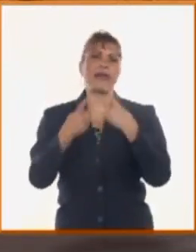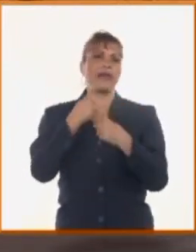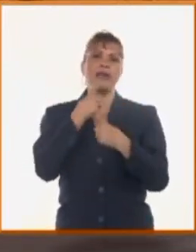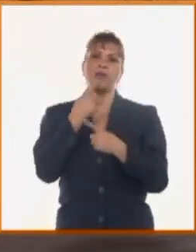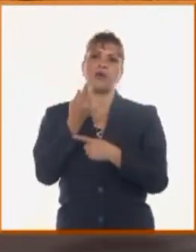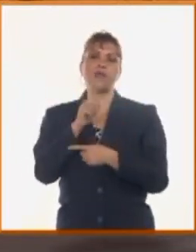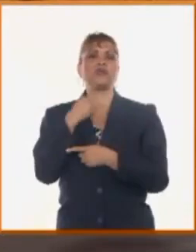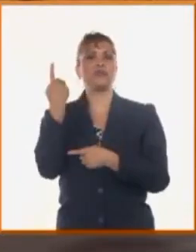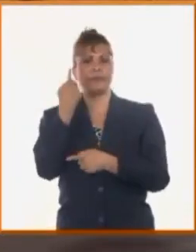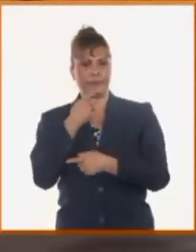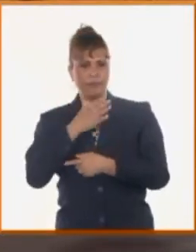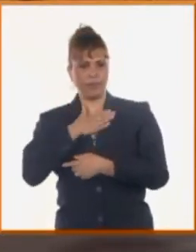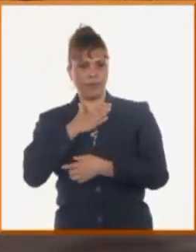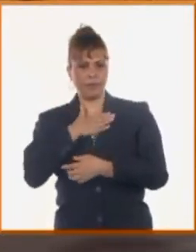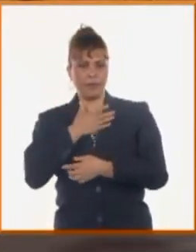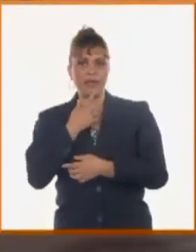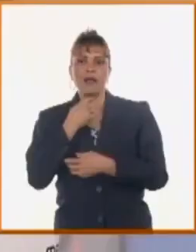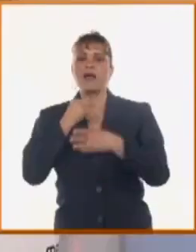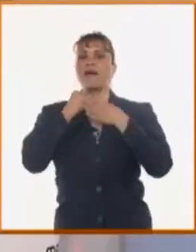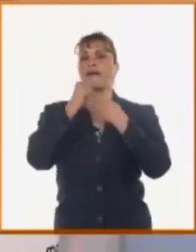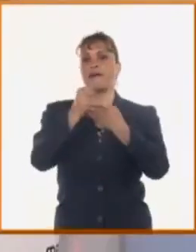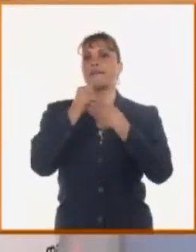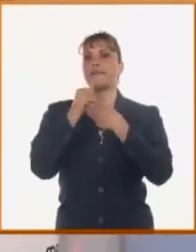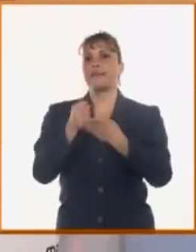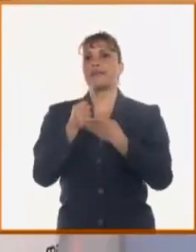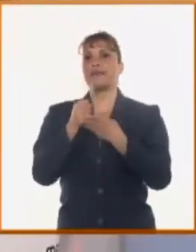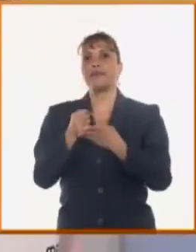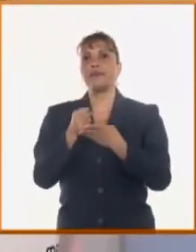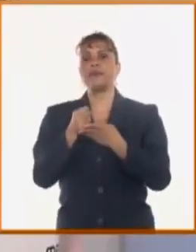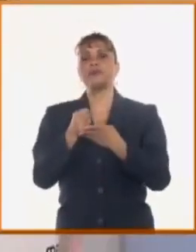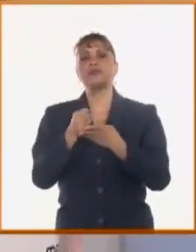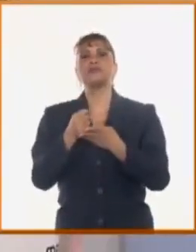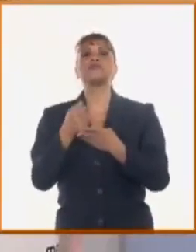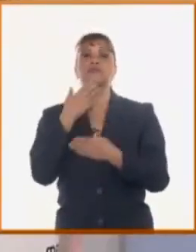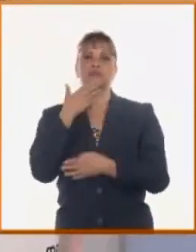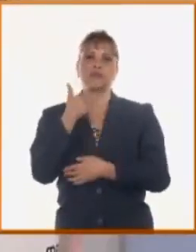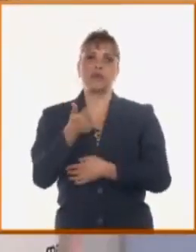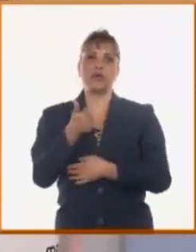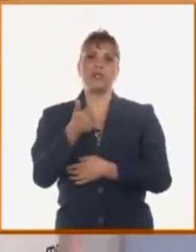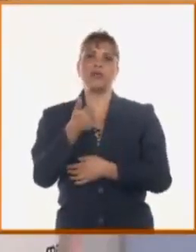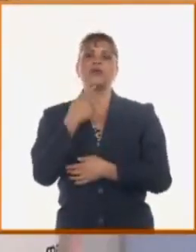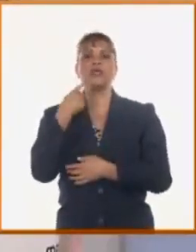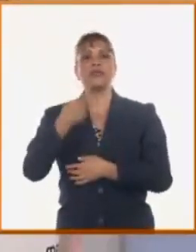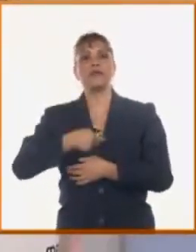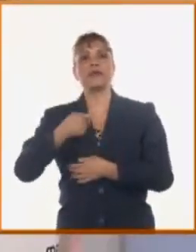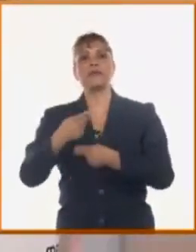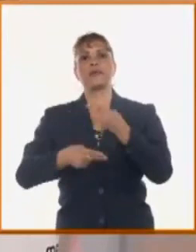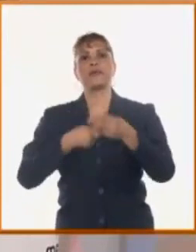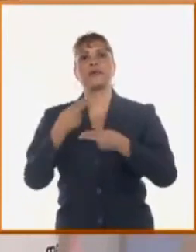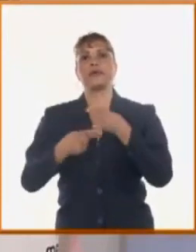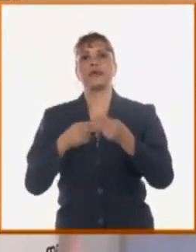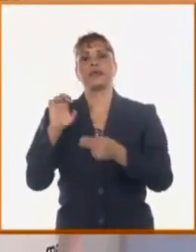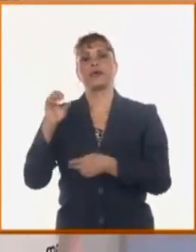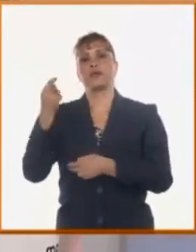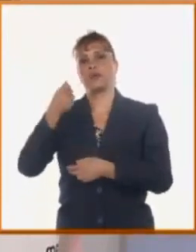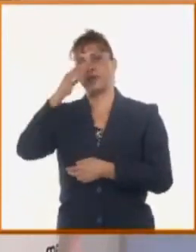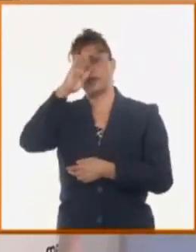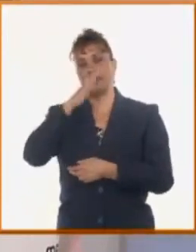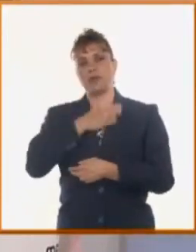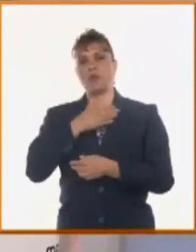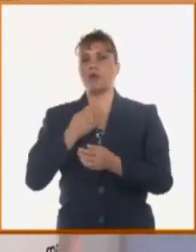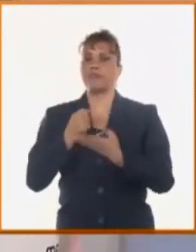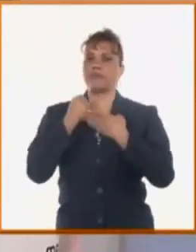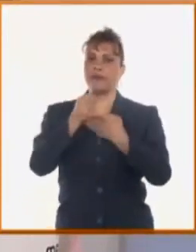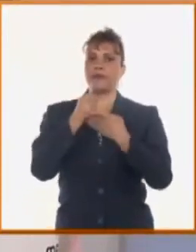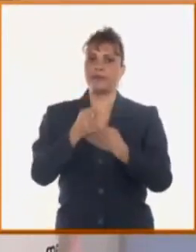me preguntabas, un aporte que de manera clara nosotros debemos hacer a la economía del